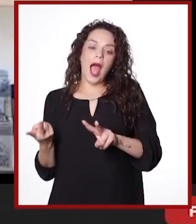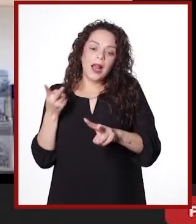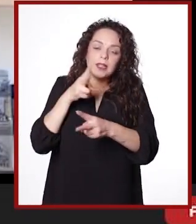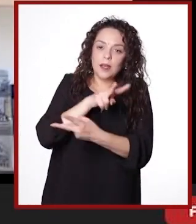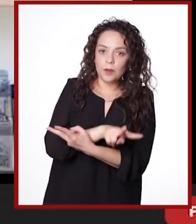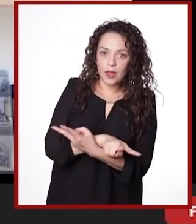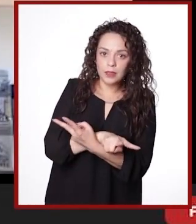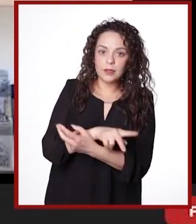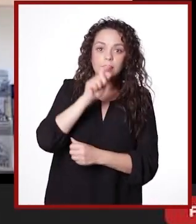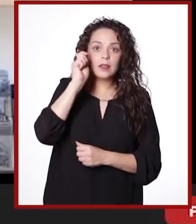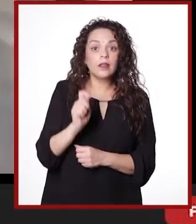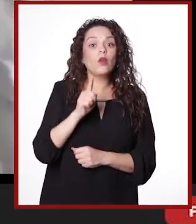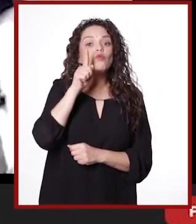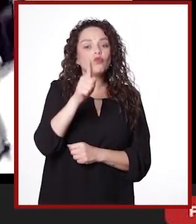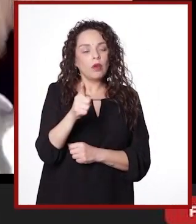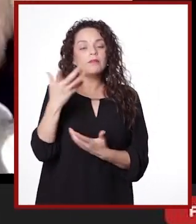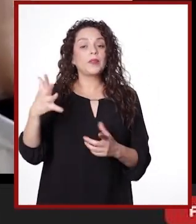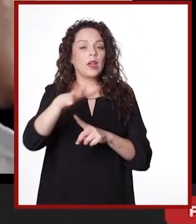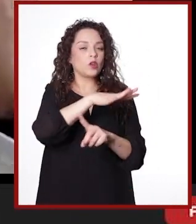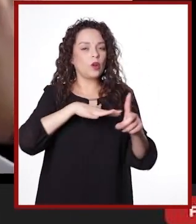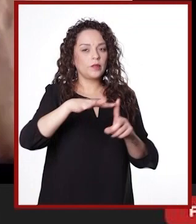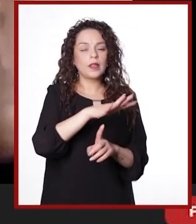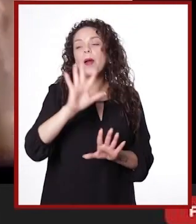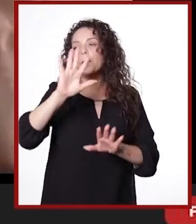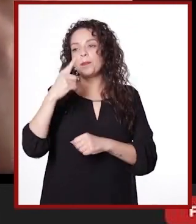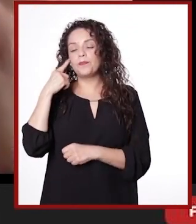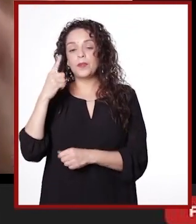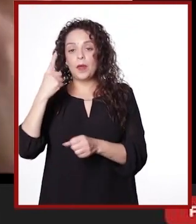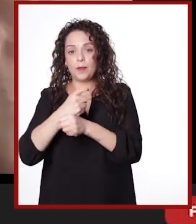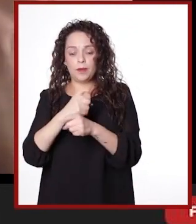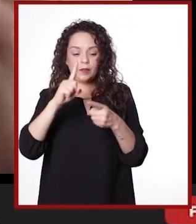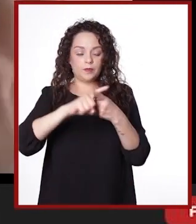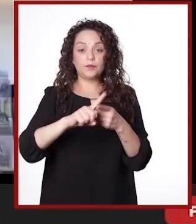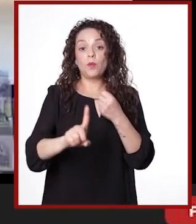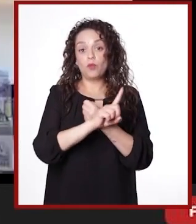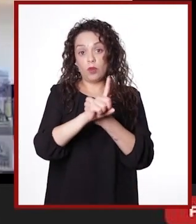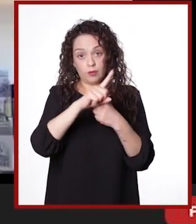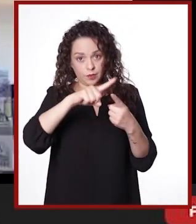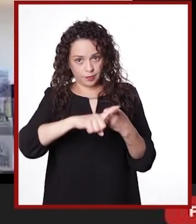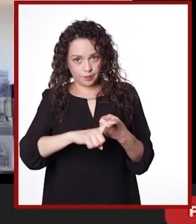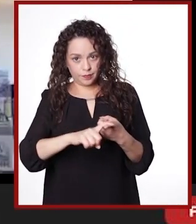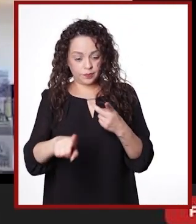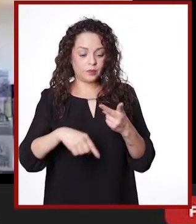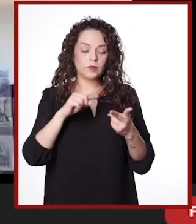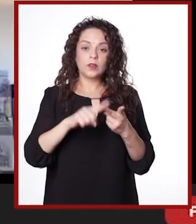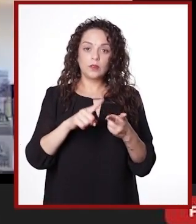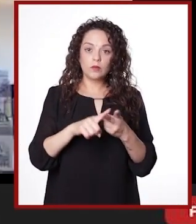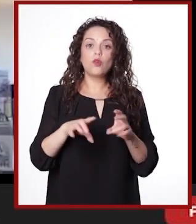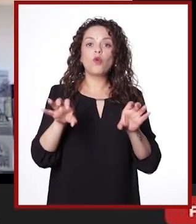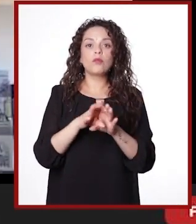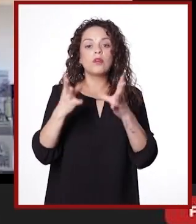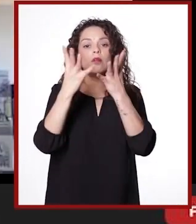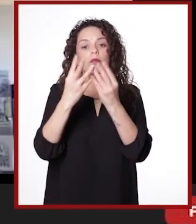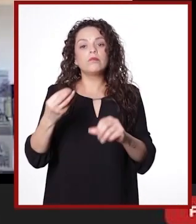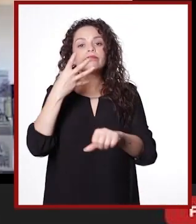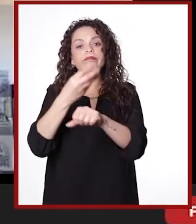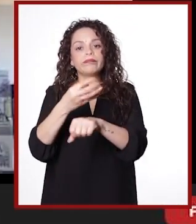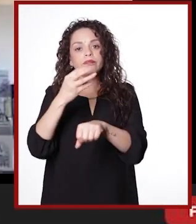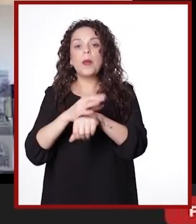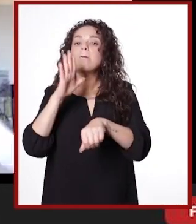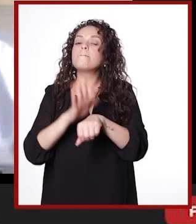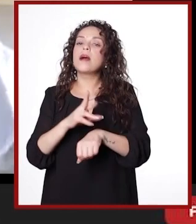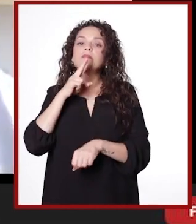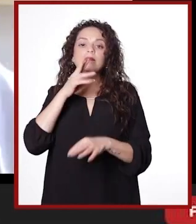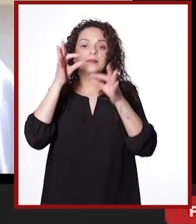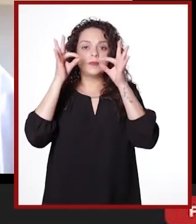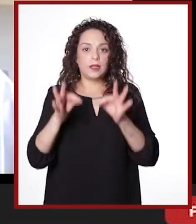generar un contexto, bueno, primero, un problema, dos, una solución factible y lo que es